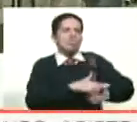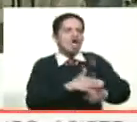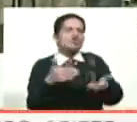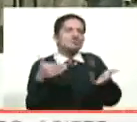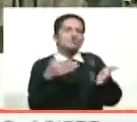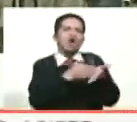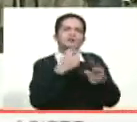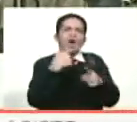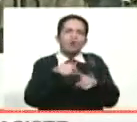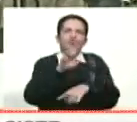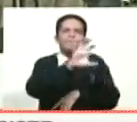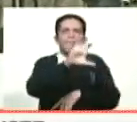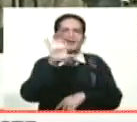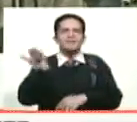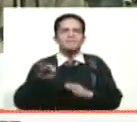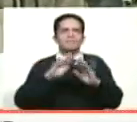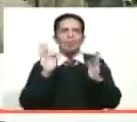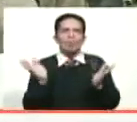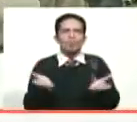del mundo.